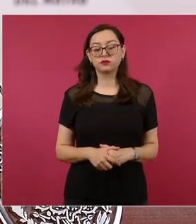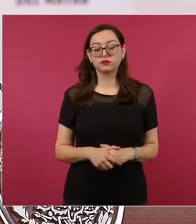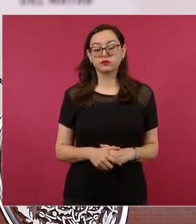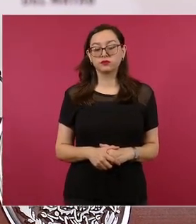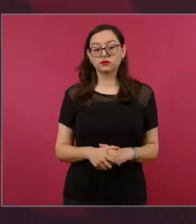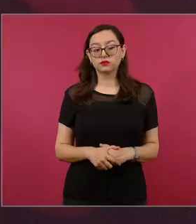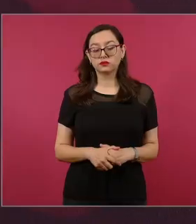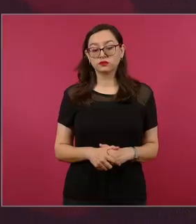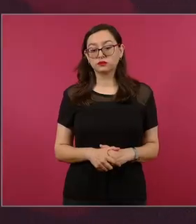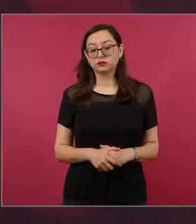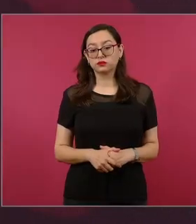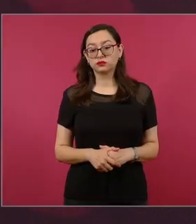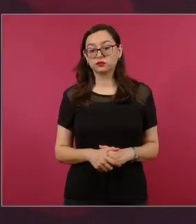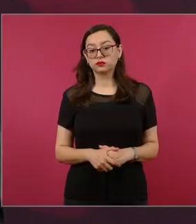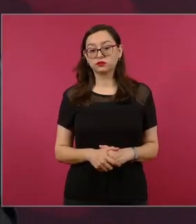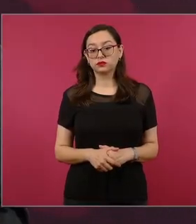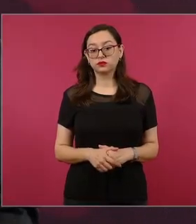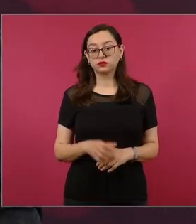agradecer